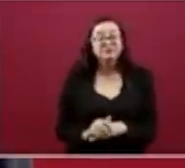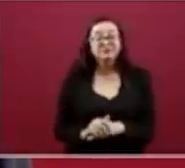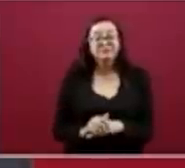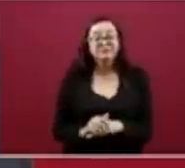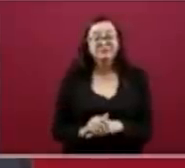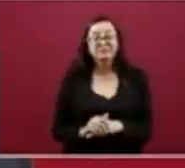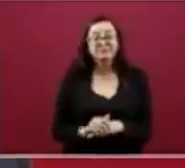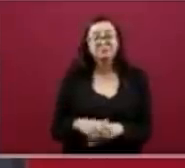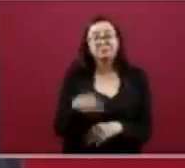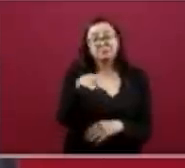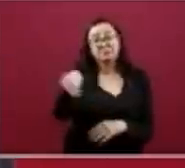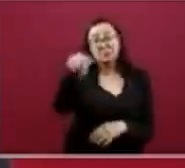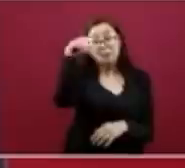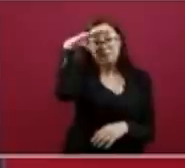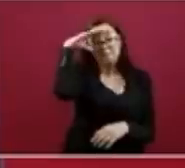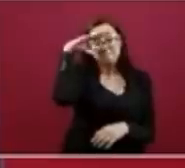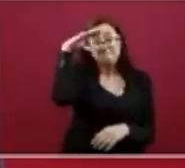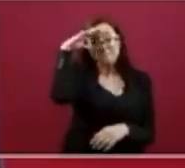piensan